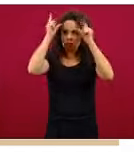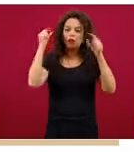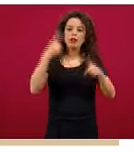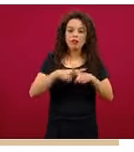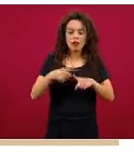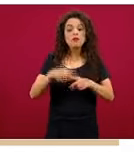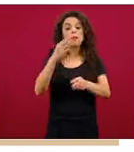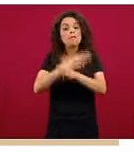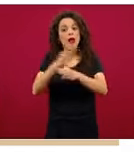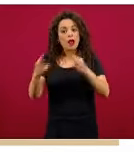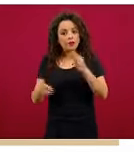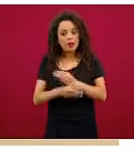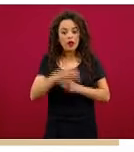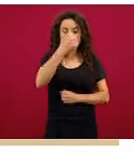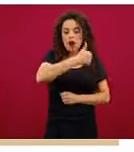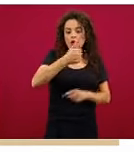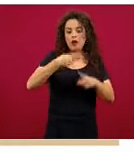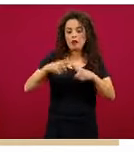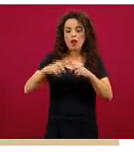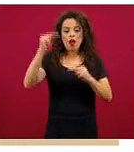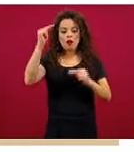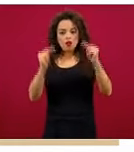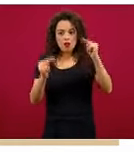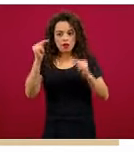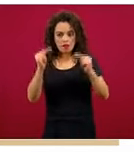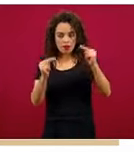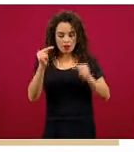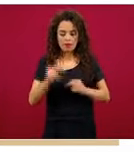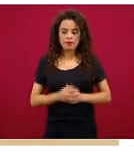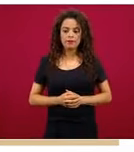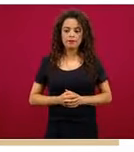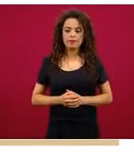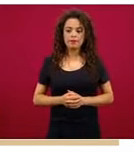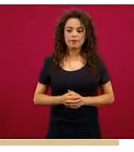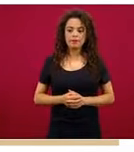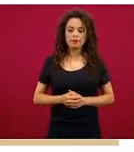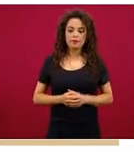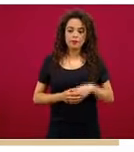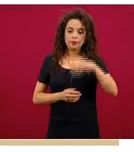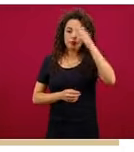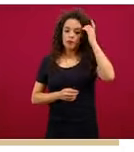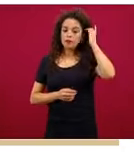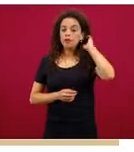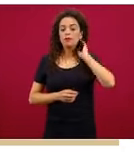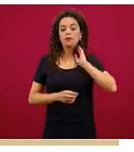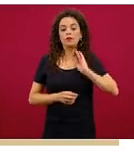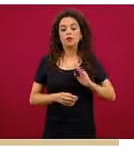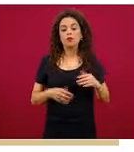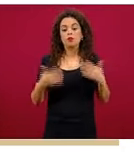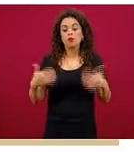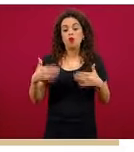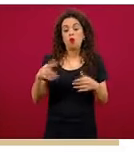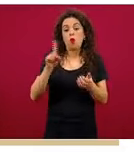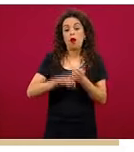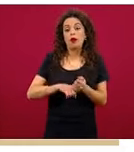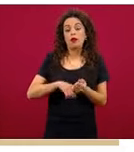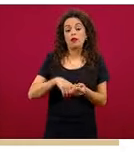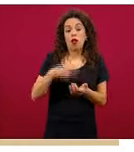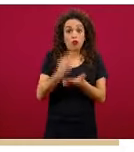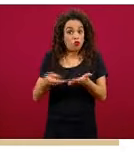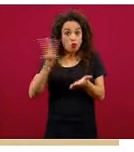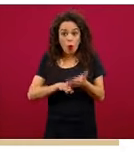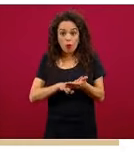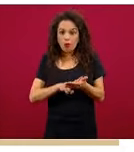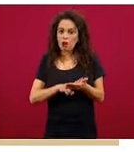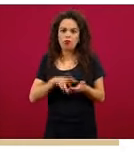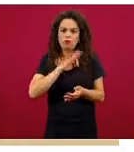son, digamos, de alguna manera proporcionales entre los niveles, sino son exponenciales. Es decir, no es que sea el doble del personal,